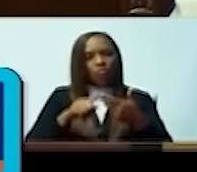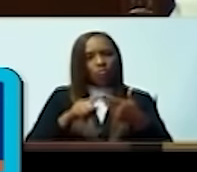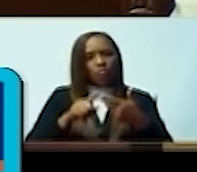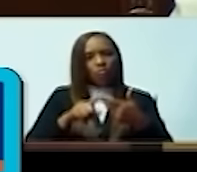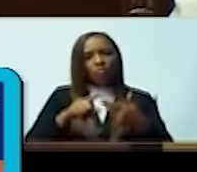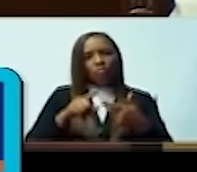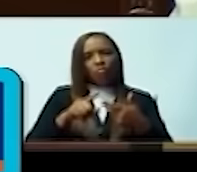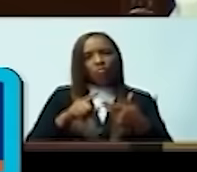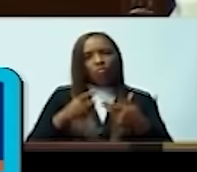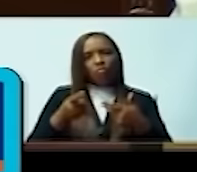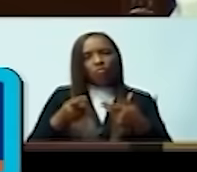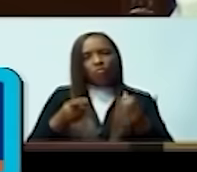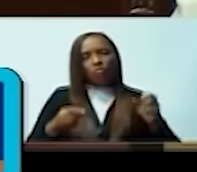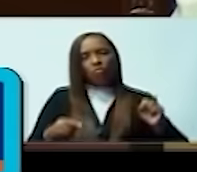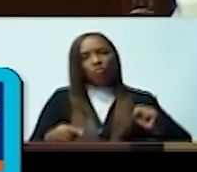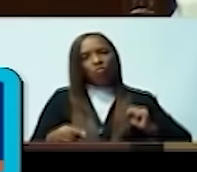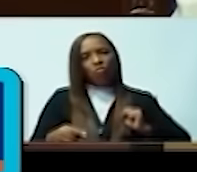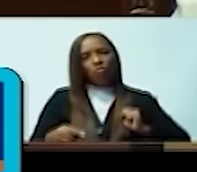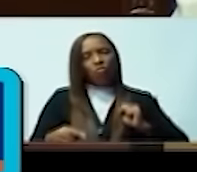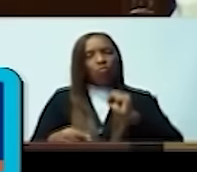el senador